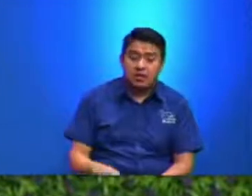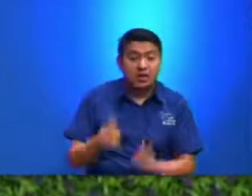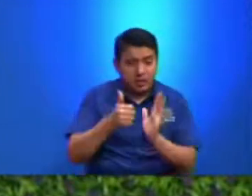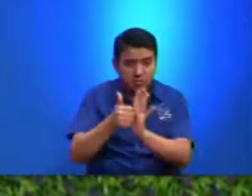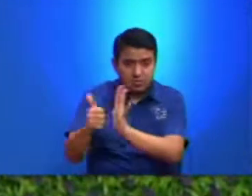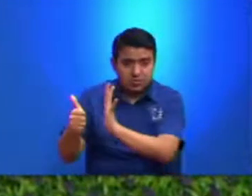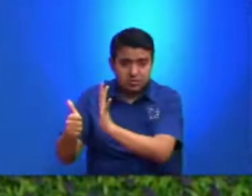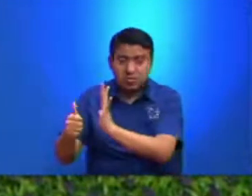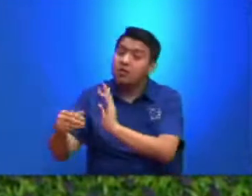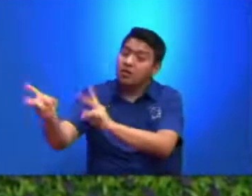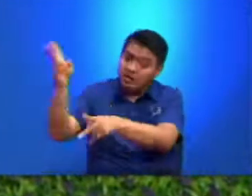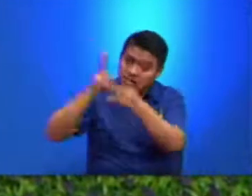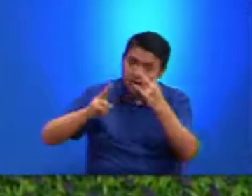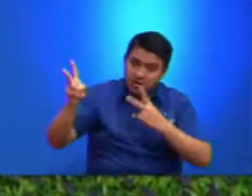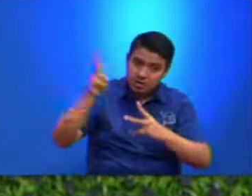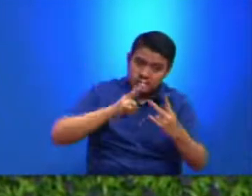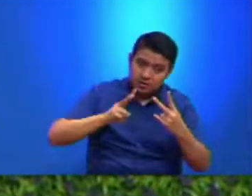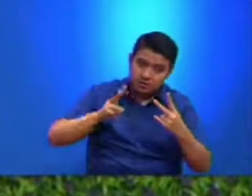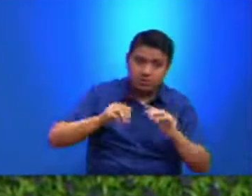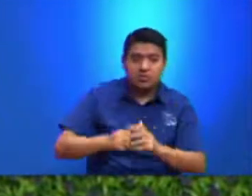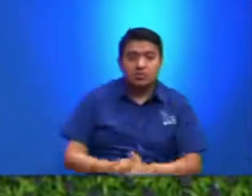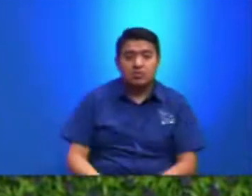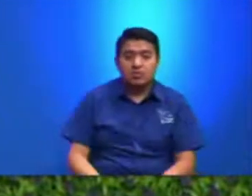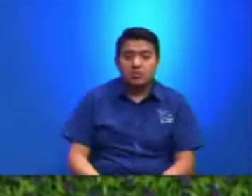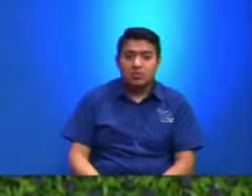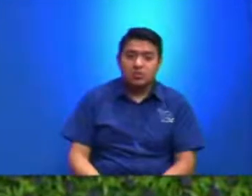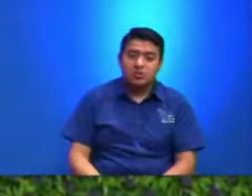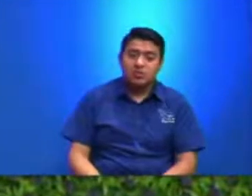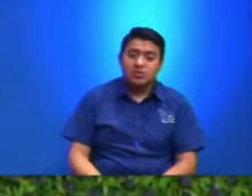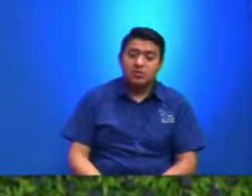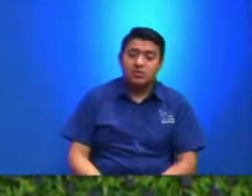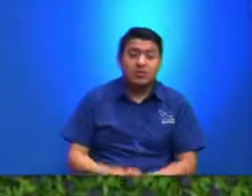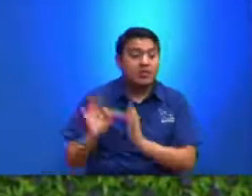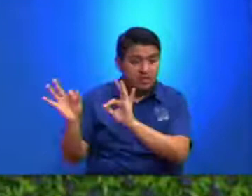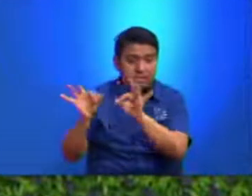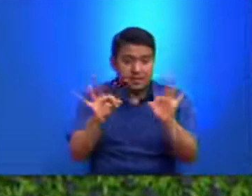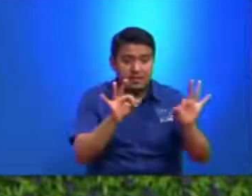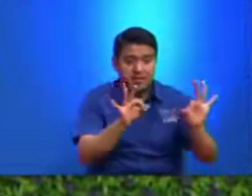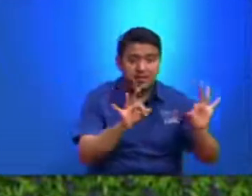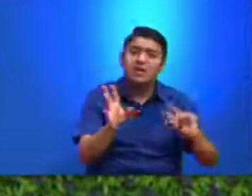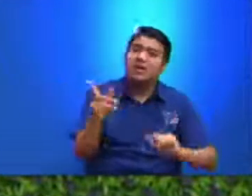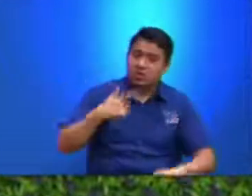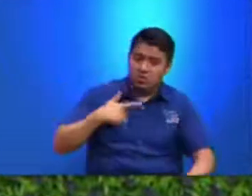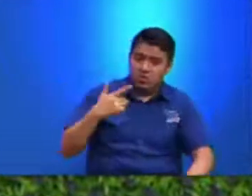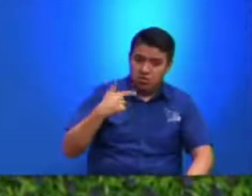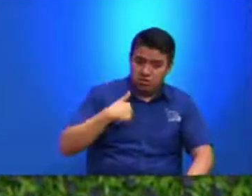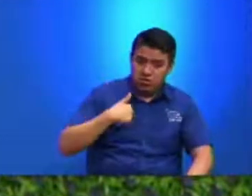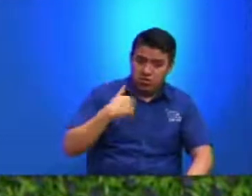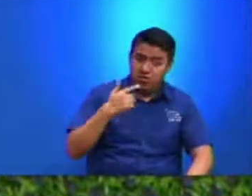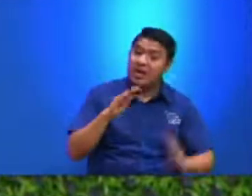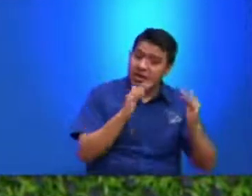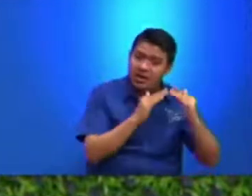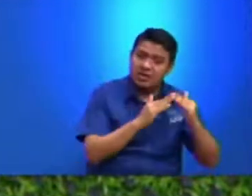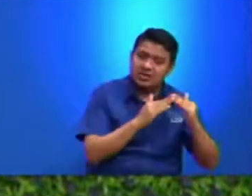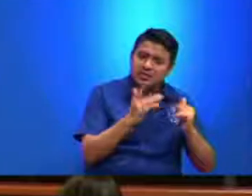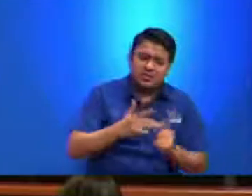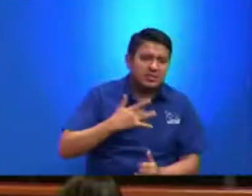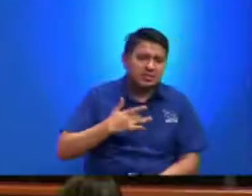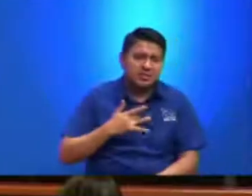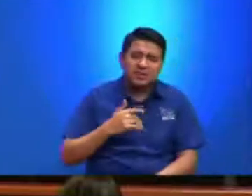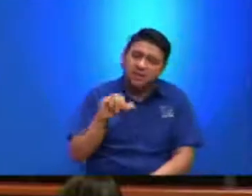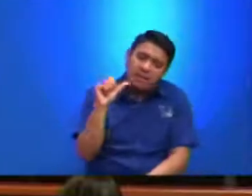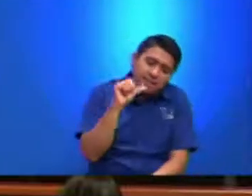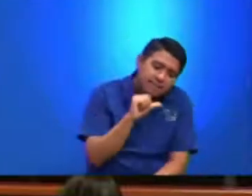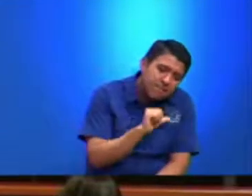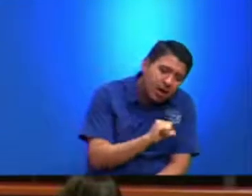en la cama como que soy una chancleta vieja, así me sentía yo. Sí, yo decía, ay no, Padre Santo, si